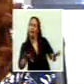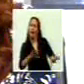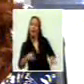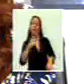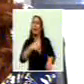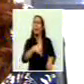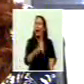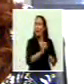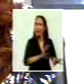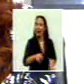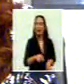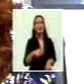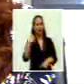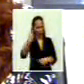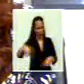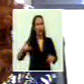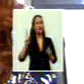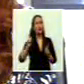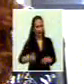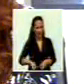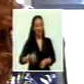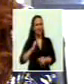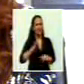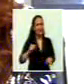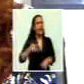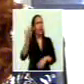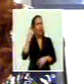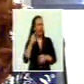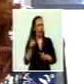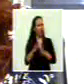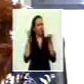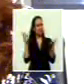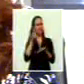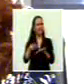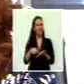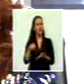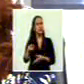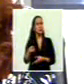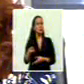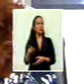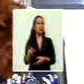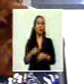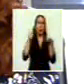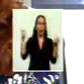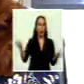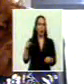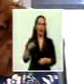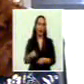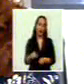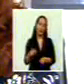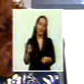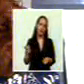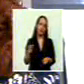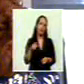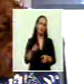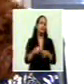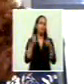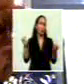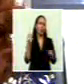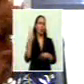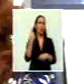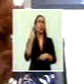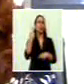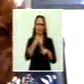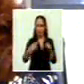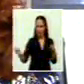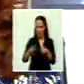y otras cosas más también pronosticaban. Yo tenía un artículo que me llamó la atención porque era un diario en un periódico, en un semanario que sale dos veces